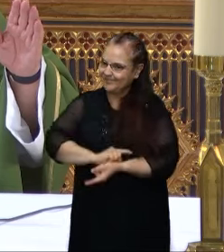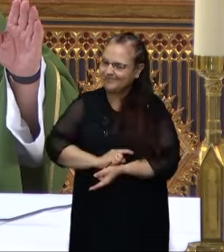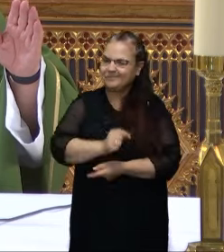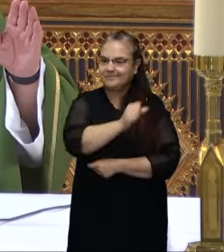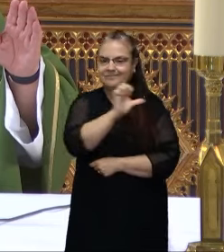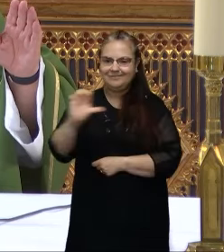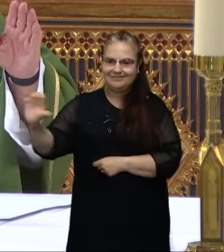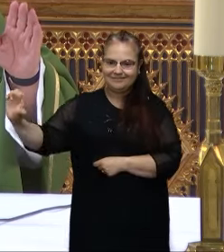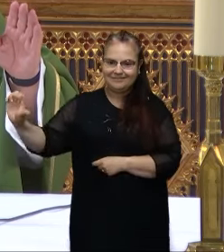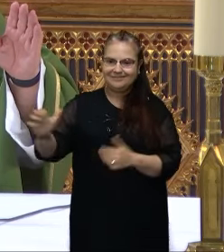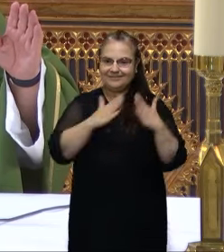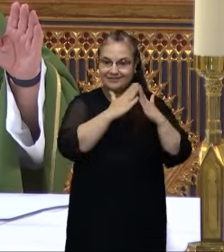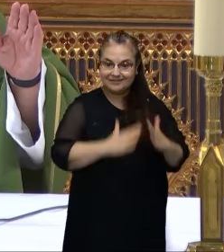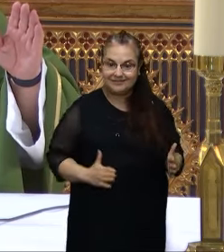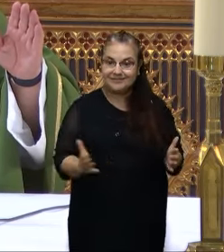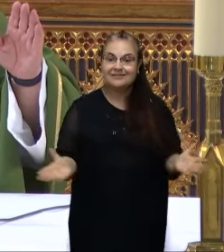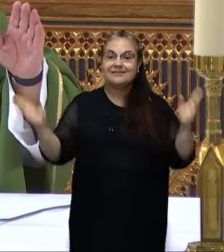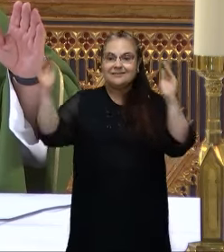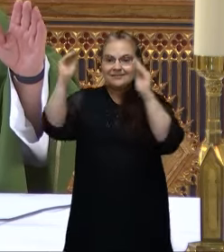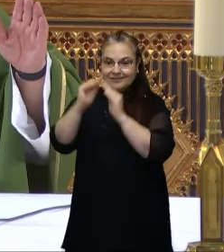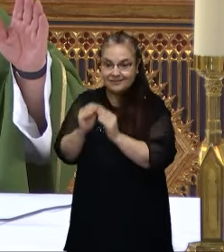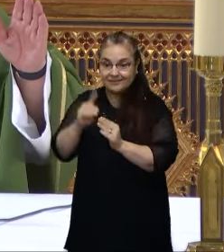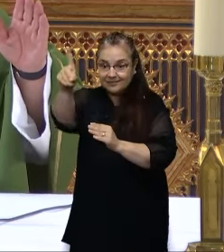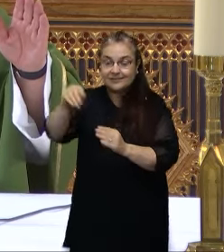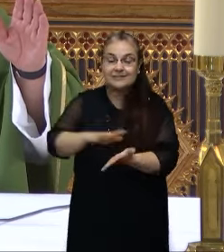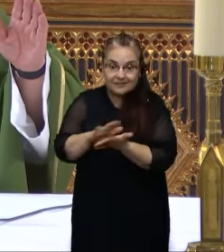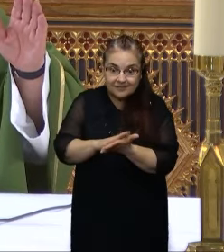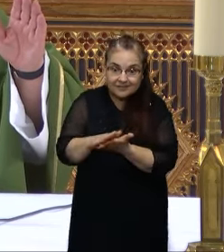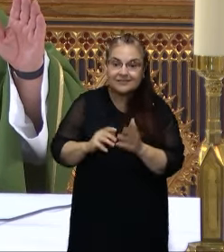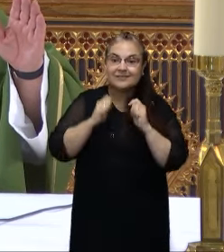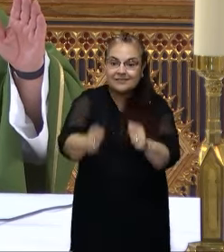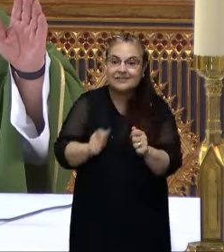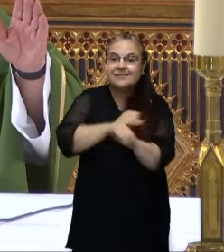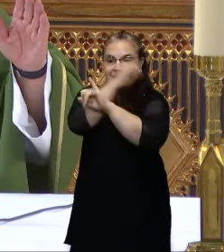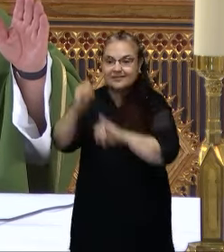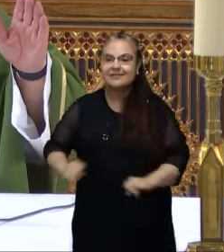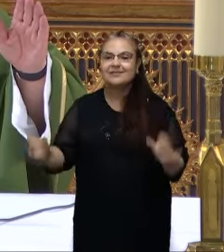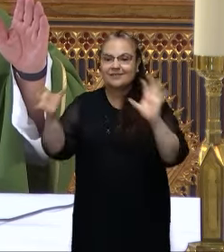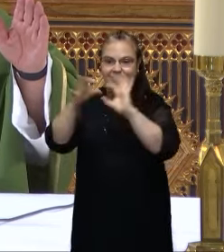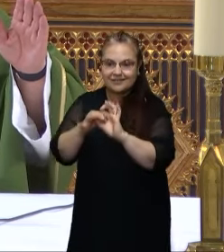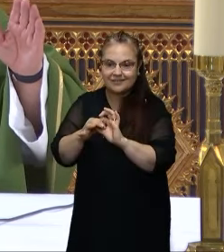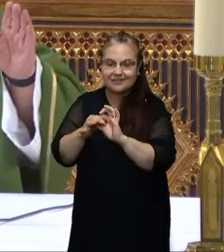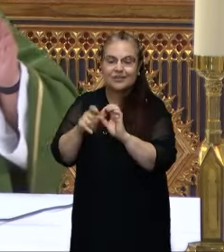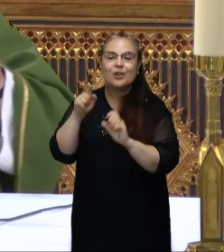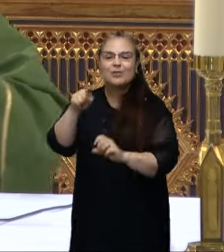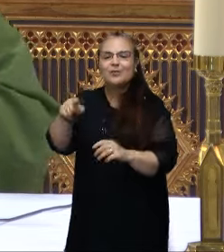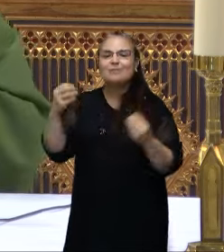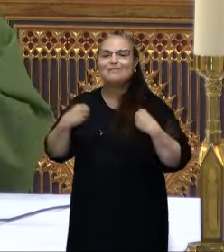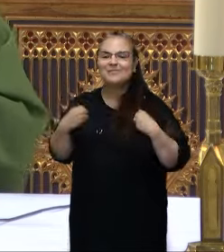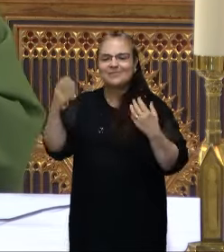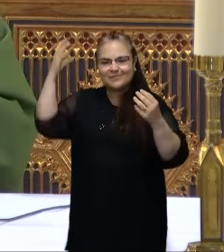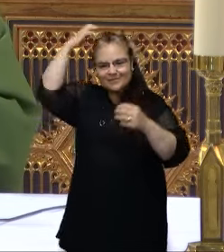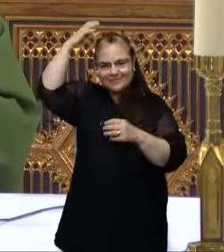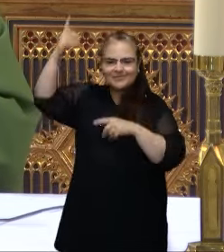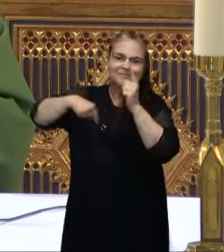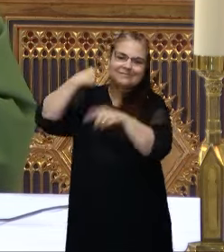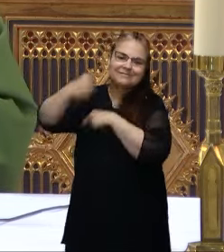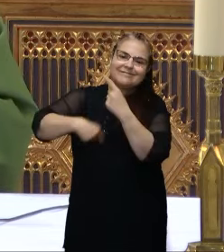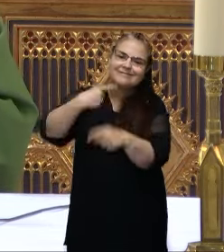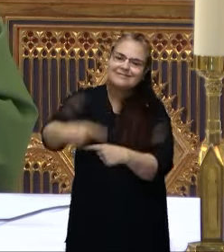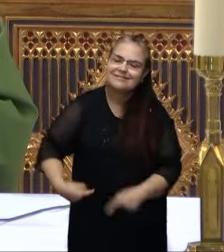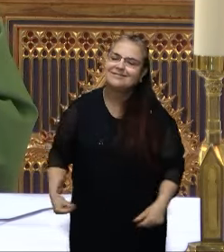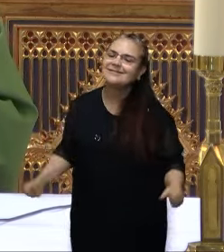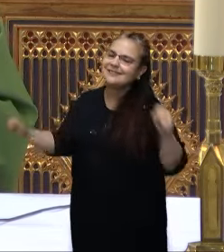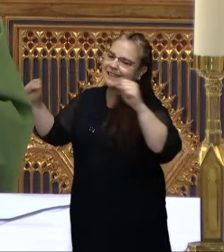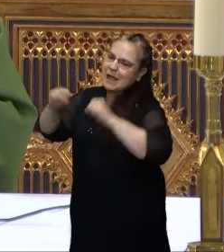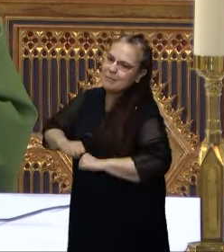nuestros pecados, sino la fe de tu Iglesia, y conforme a tu palabra concédele la paz y la unidad, tú que vives y reinas por los